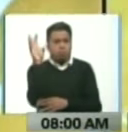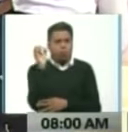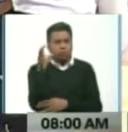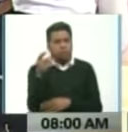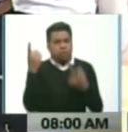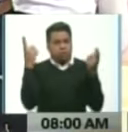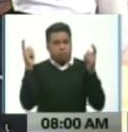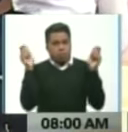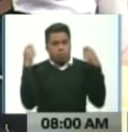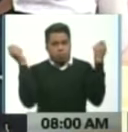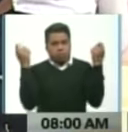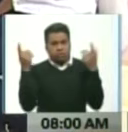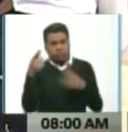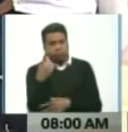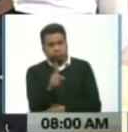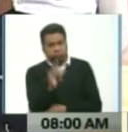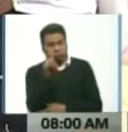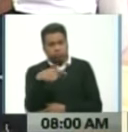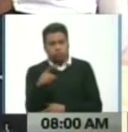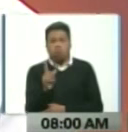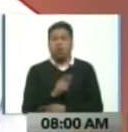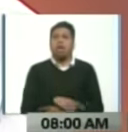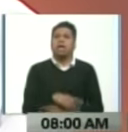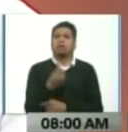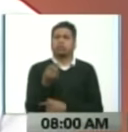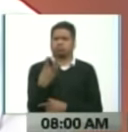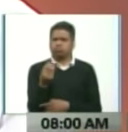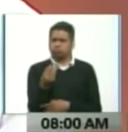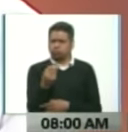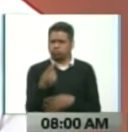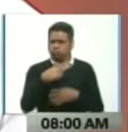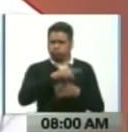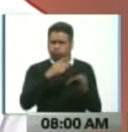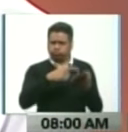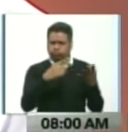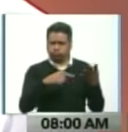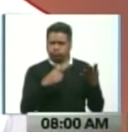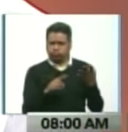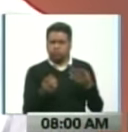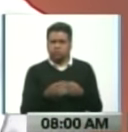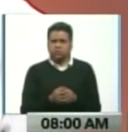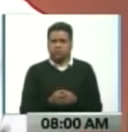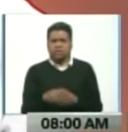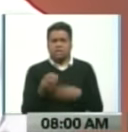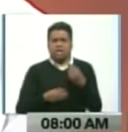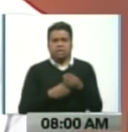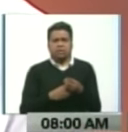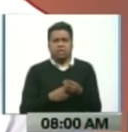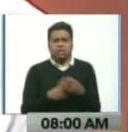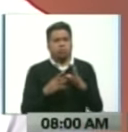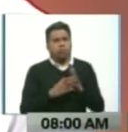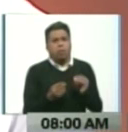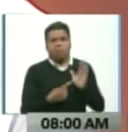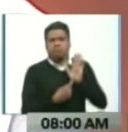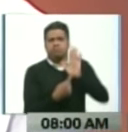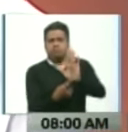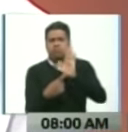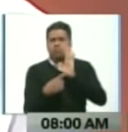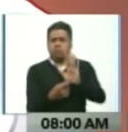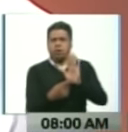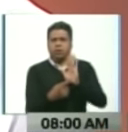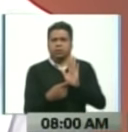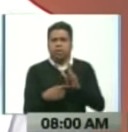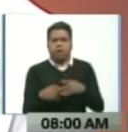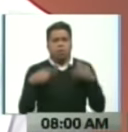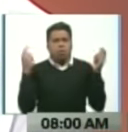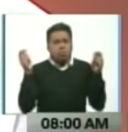de hecho, hay distintas redes sociales, distintas páginas que se encargan de también de promocionar esos videojuegos, o sea, que van saliendo